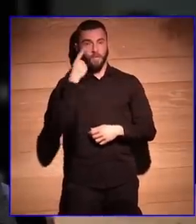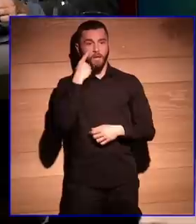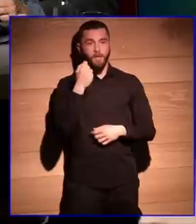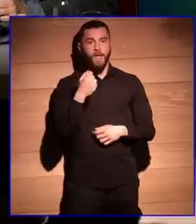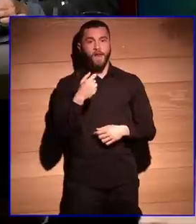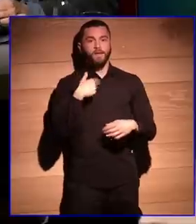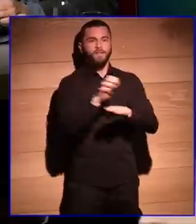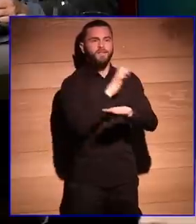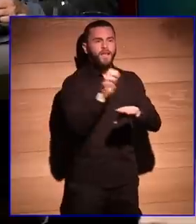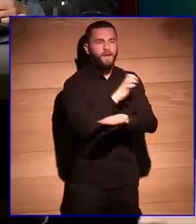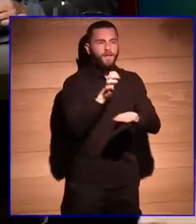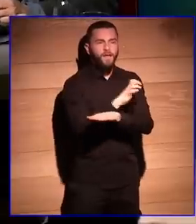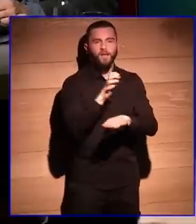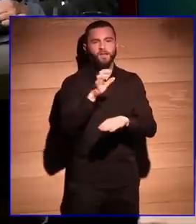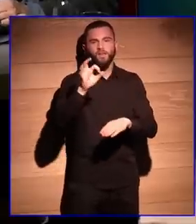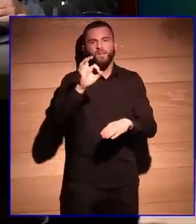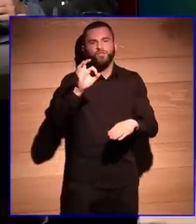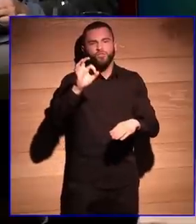Pierno de Yuna? Yo qué sé, ¿qué más da?